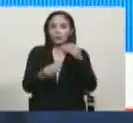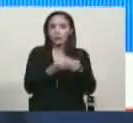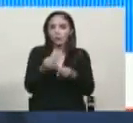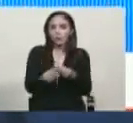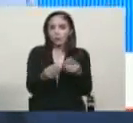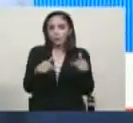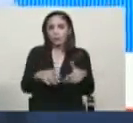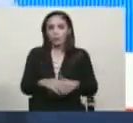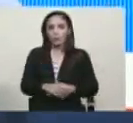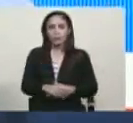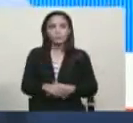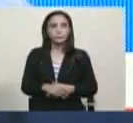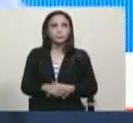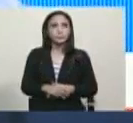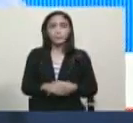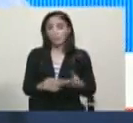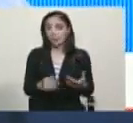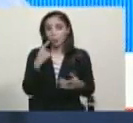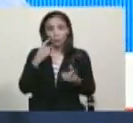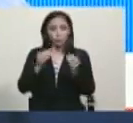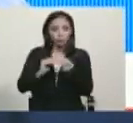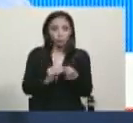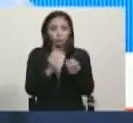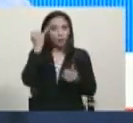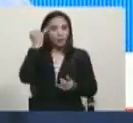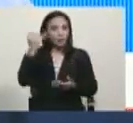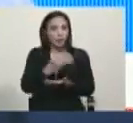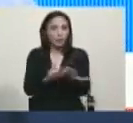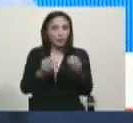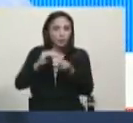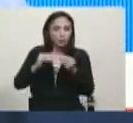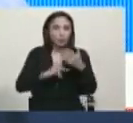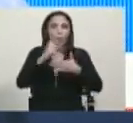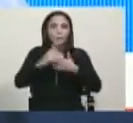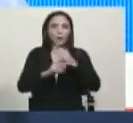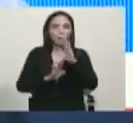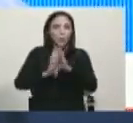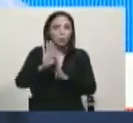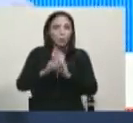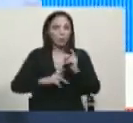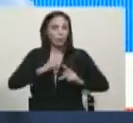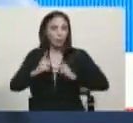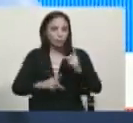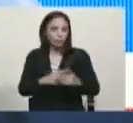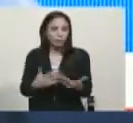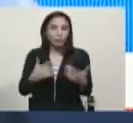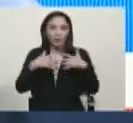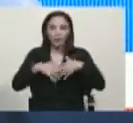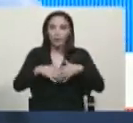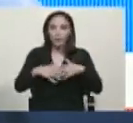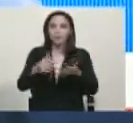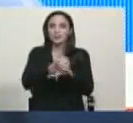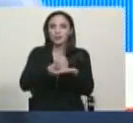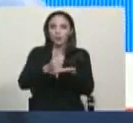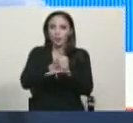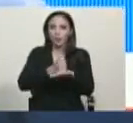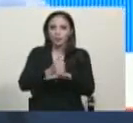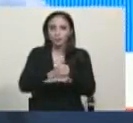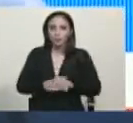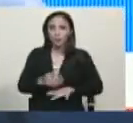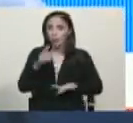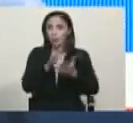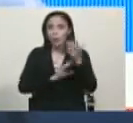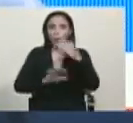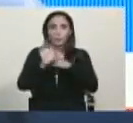aquí apuntalando la política de recuperación productiva de toda la industria farmacéutica del